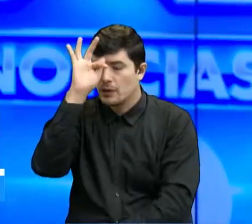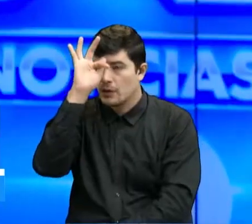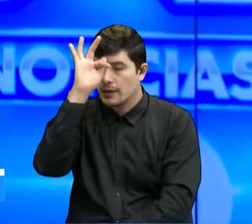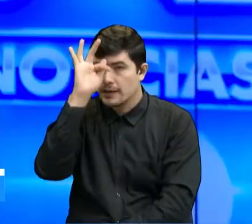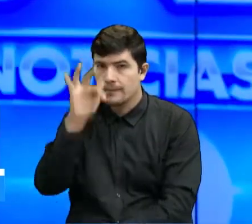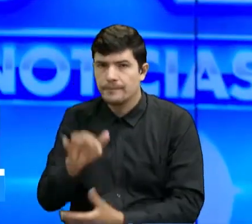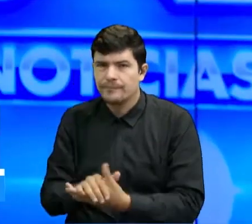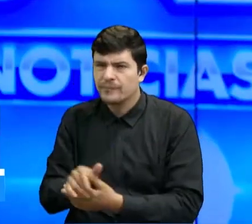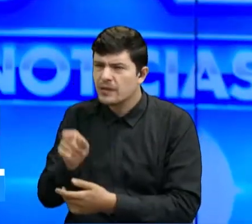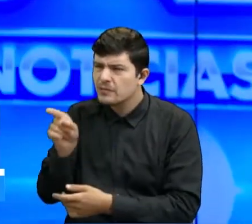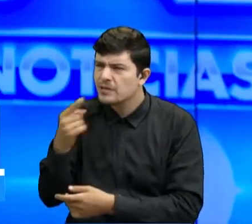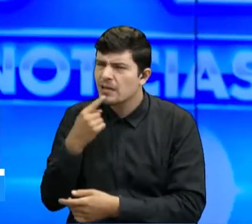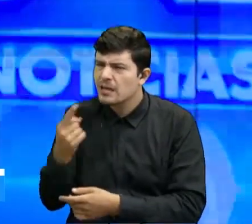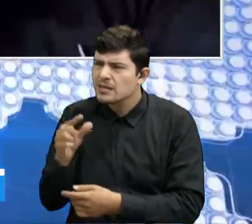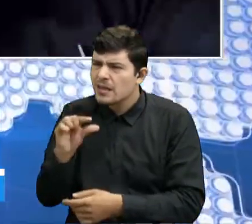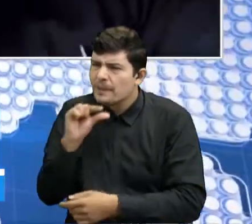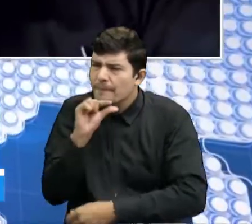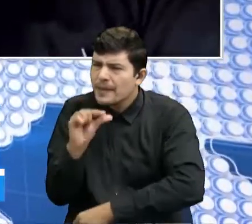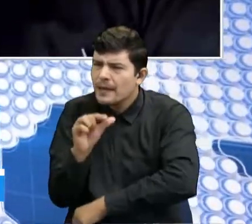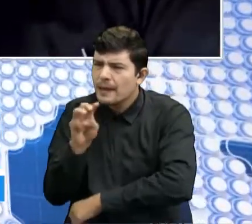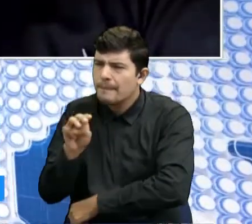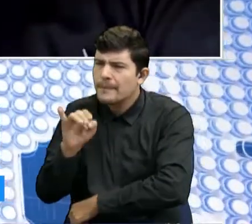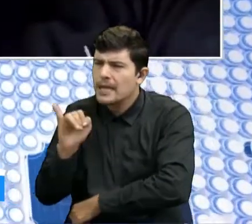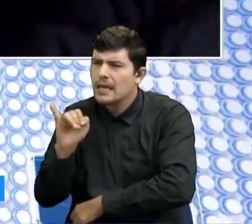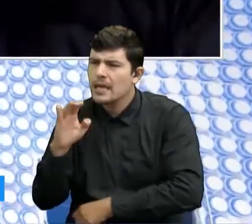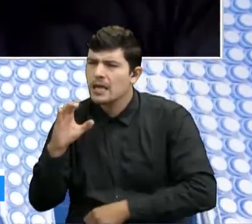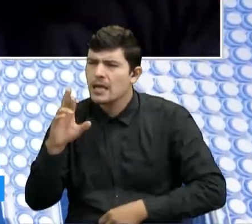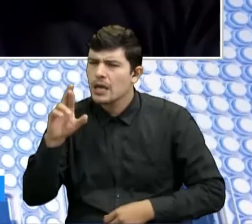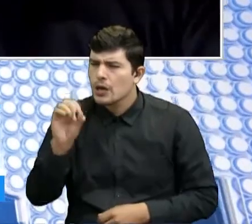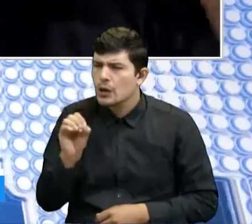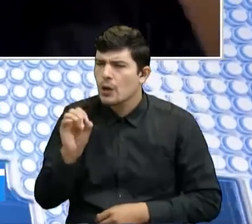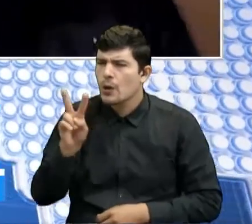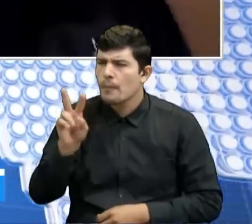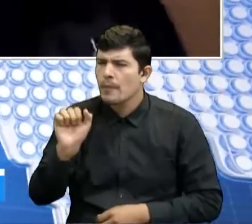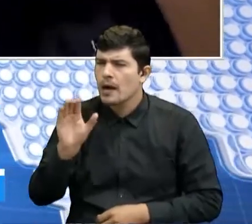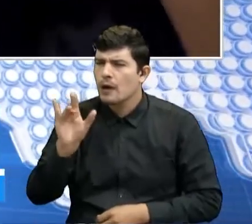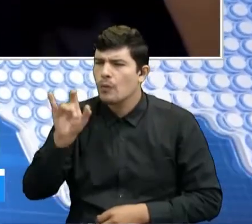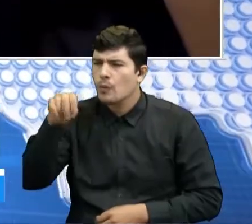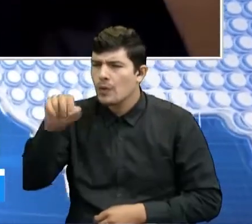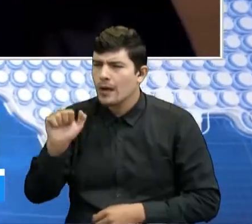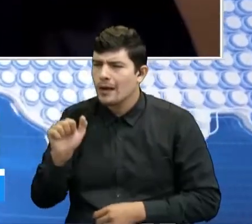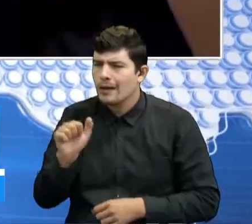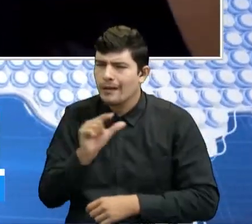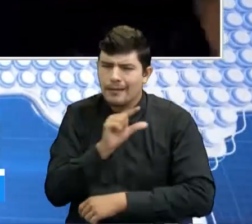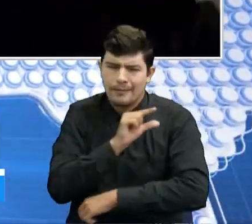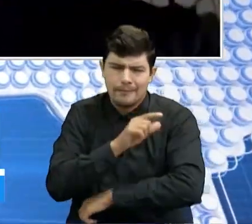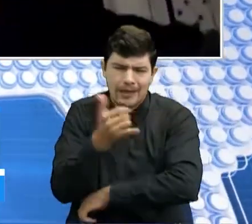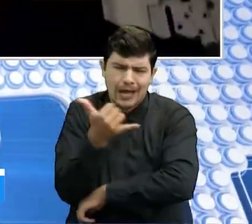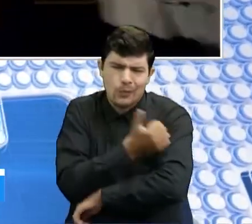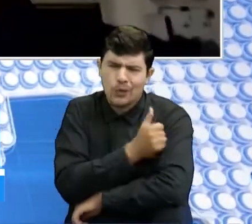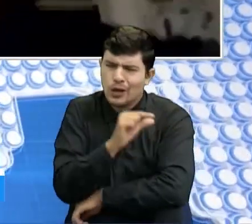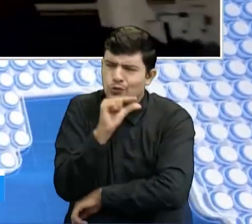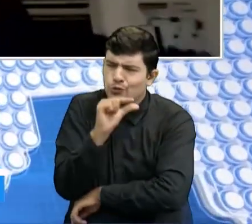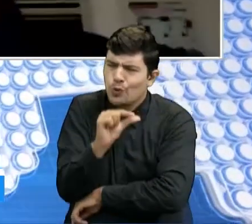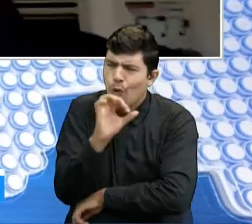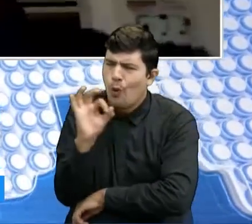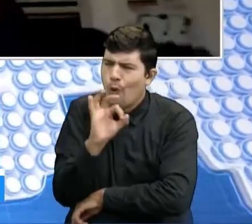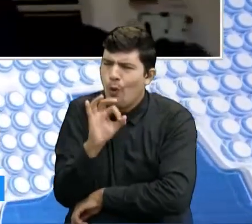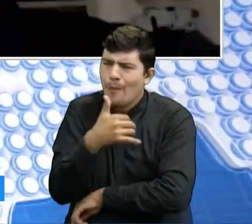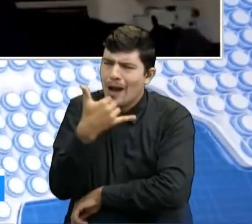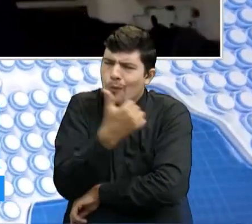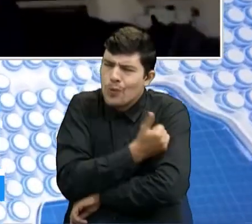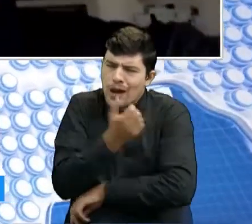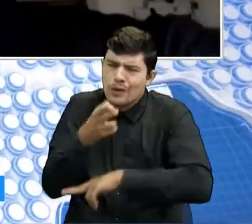habla de microvacuna, quisiera que nos aclarara este término. ¿Por qué se habla de microvacuna y no vacuna como tal? ¿Cuál es la diferencia? Bueno,